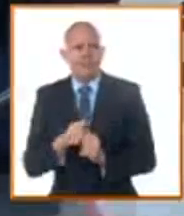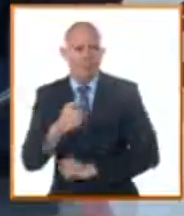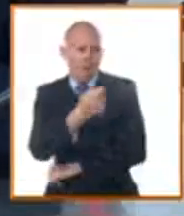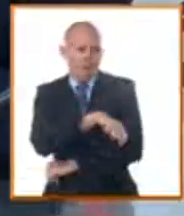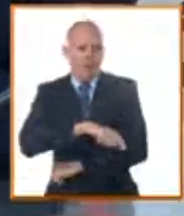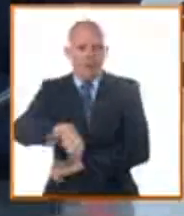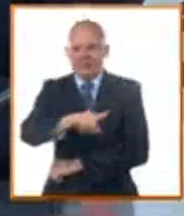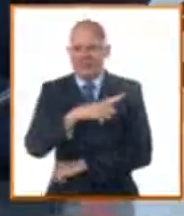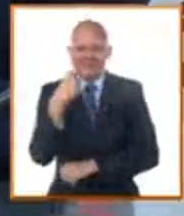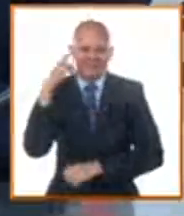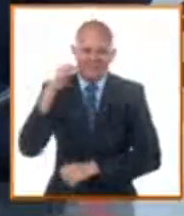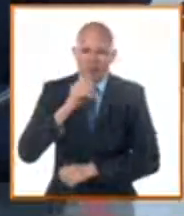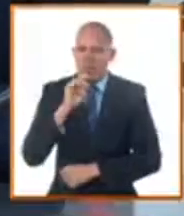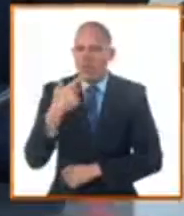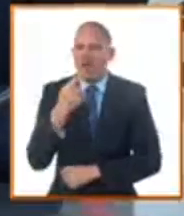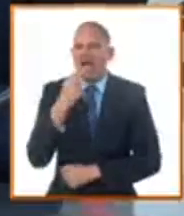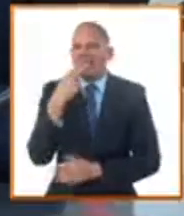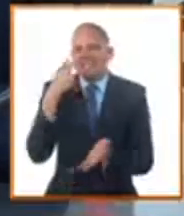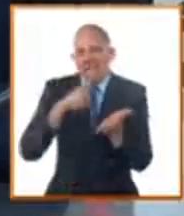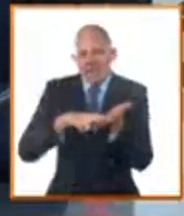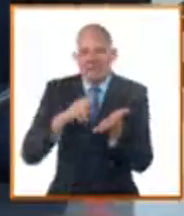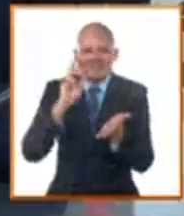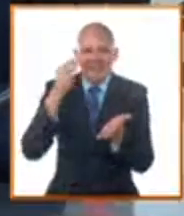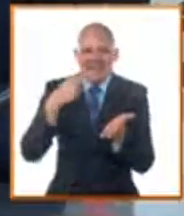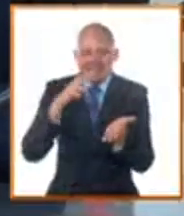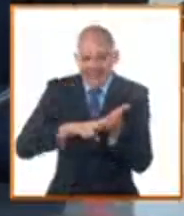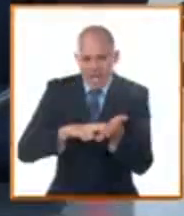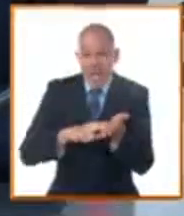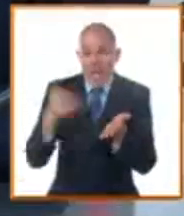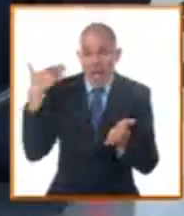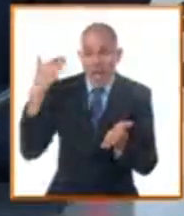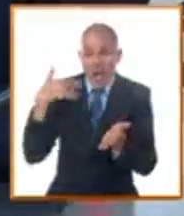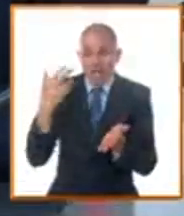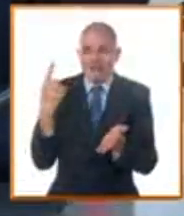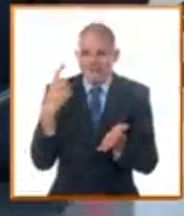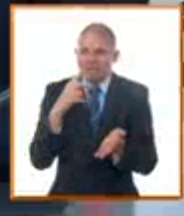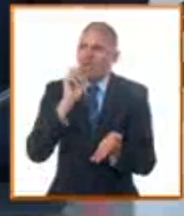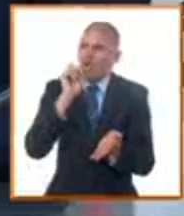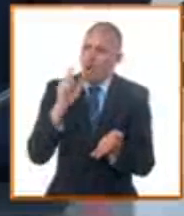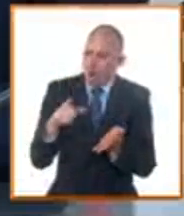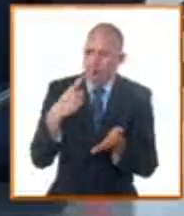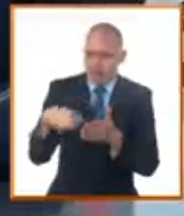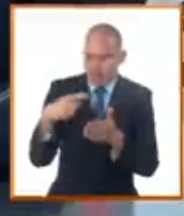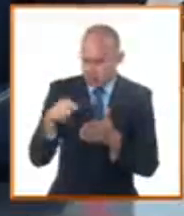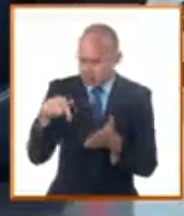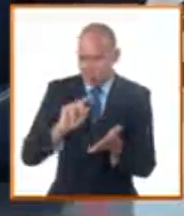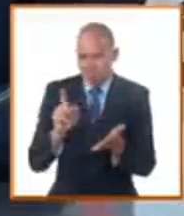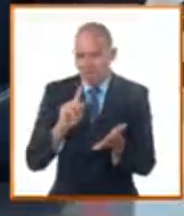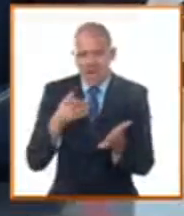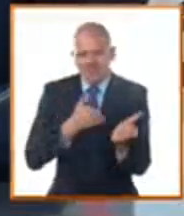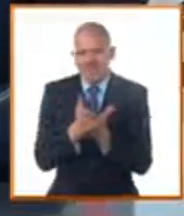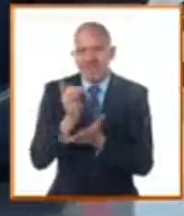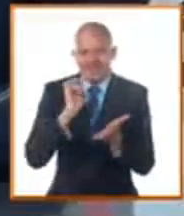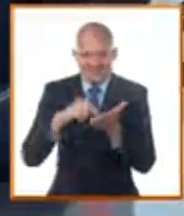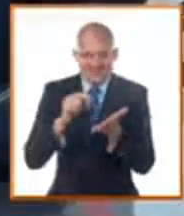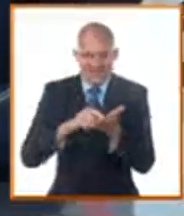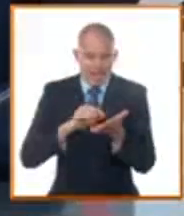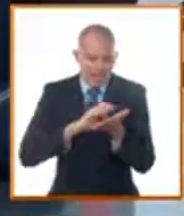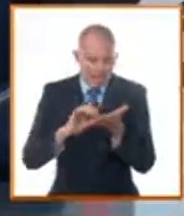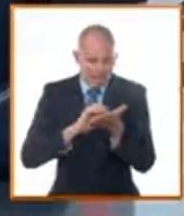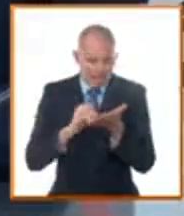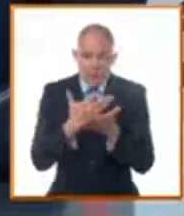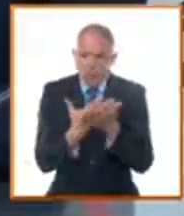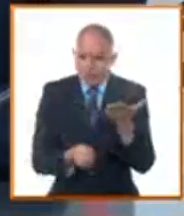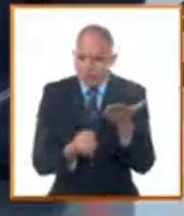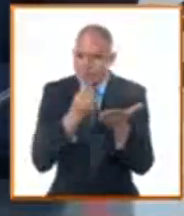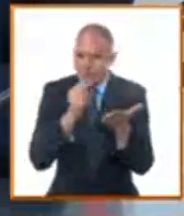El sello sello. electrónico, exacto. Bueno, de 40 trámites que existen hoy en el país, que se graban